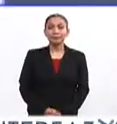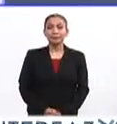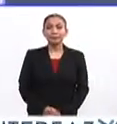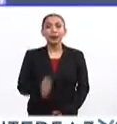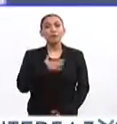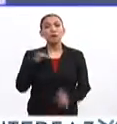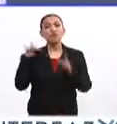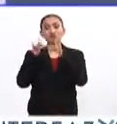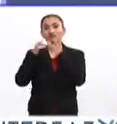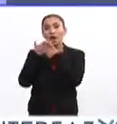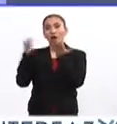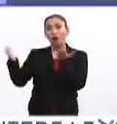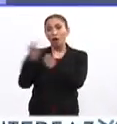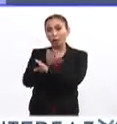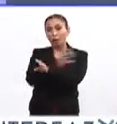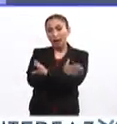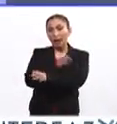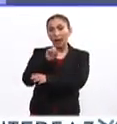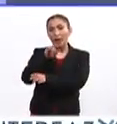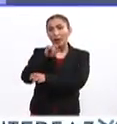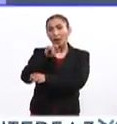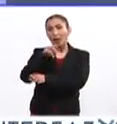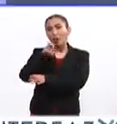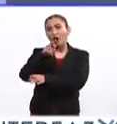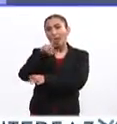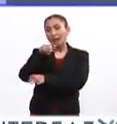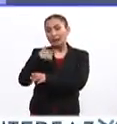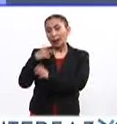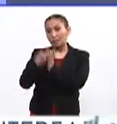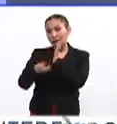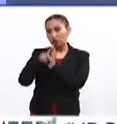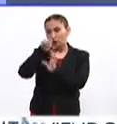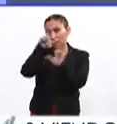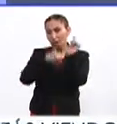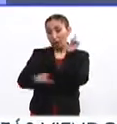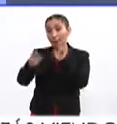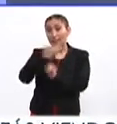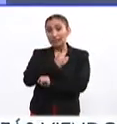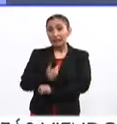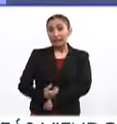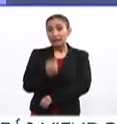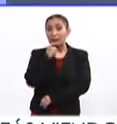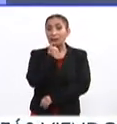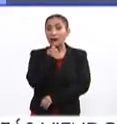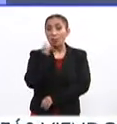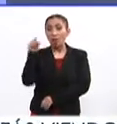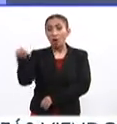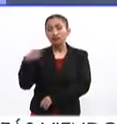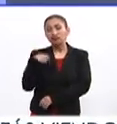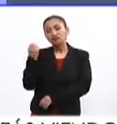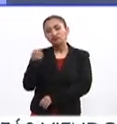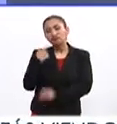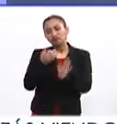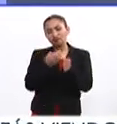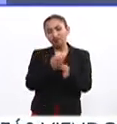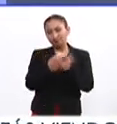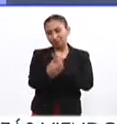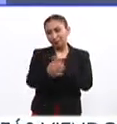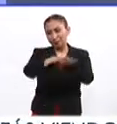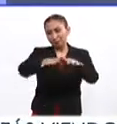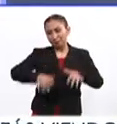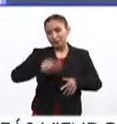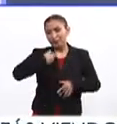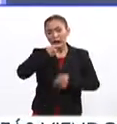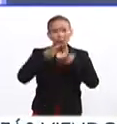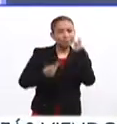Y bueno, nos enlazamos ahora con nuestro compañero Emanuel Morales a Palacio Nacional, donde el presidente Andrés Manuel López Obrador expuso ante los medios de